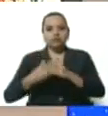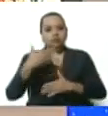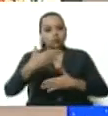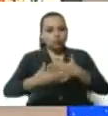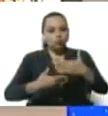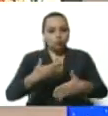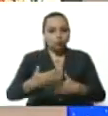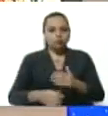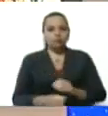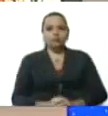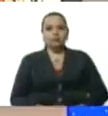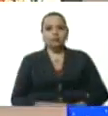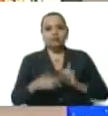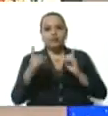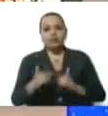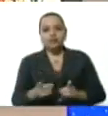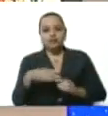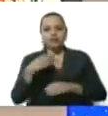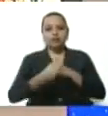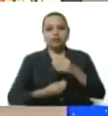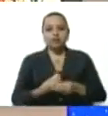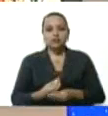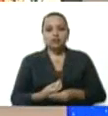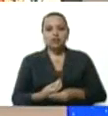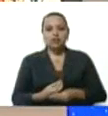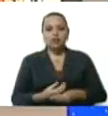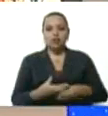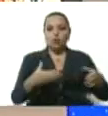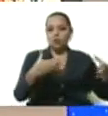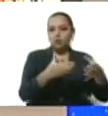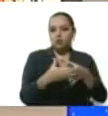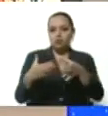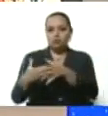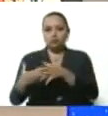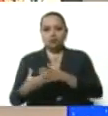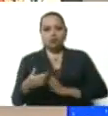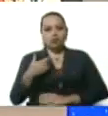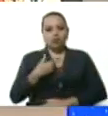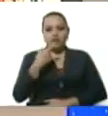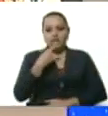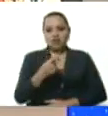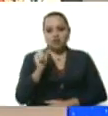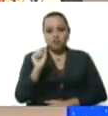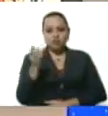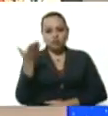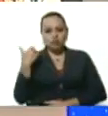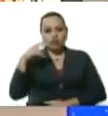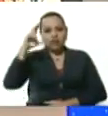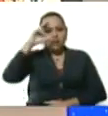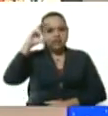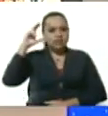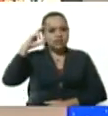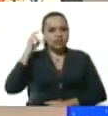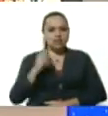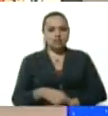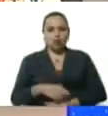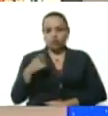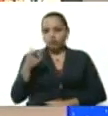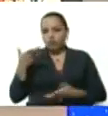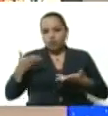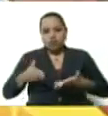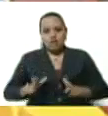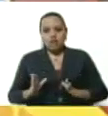progresiva, deben darse de forma sucesiva. Yo le decía hace unos minutos al canciller, cuando uno no